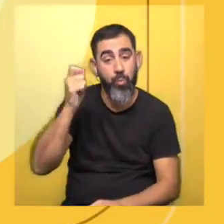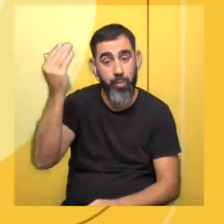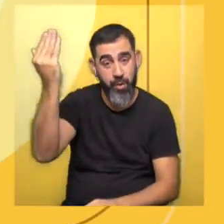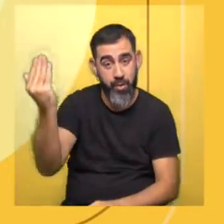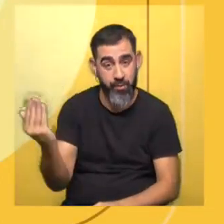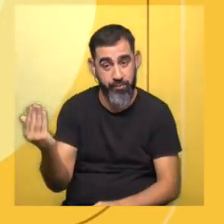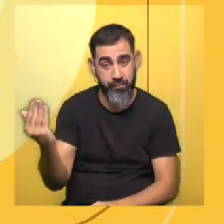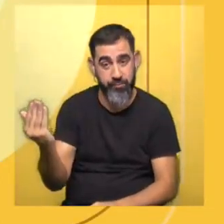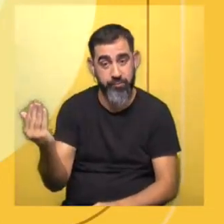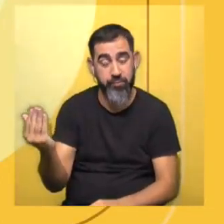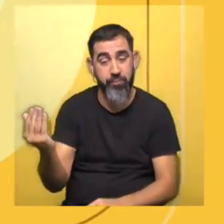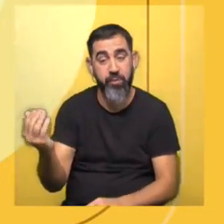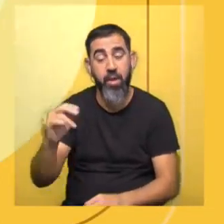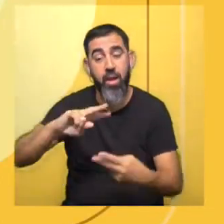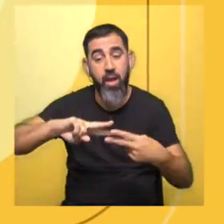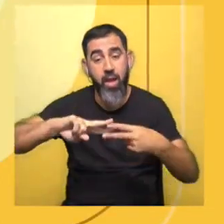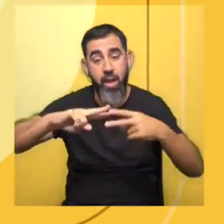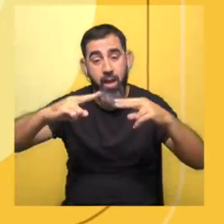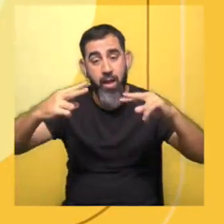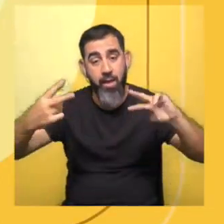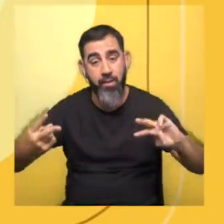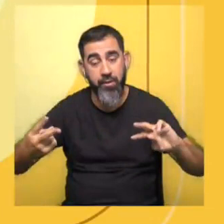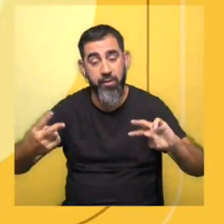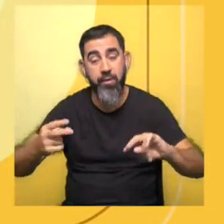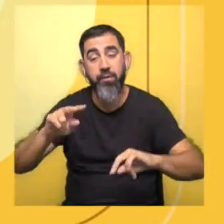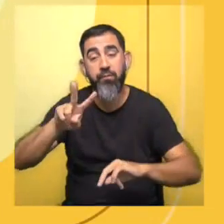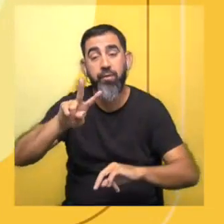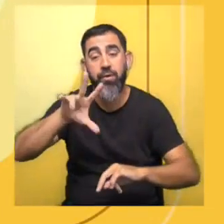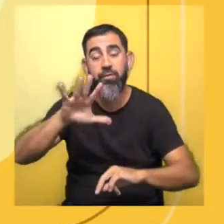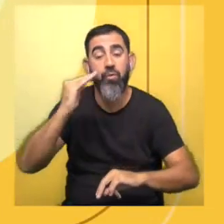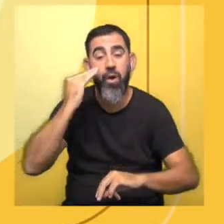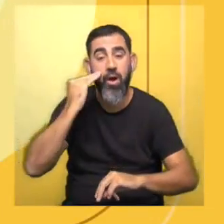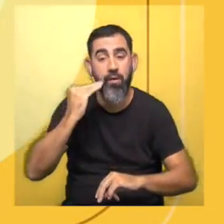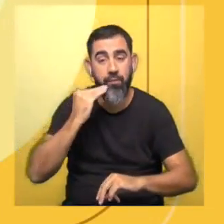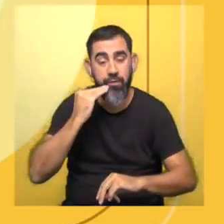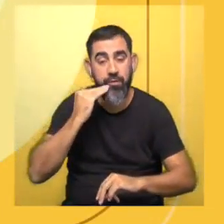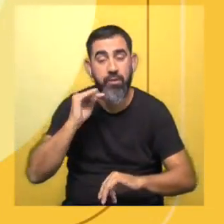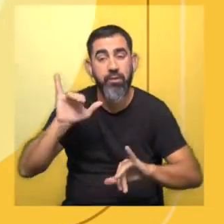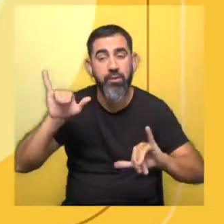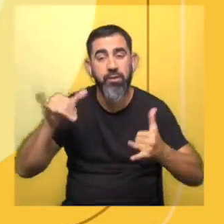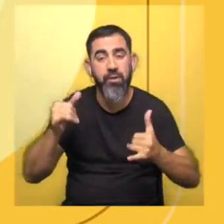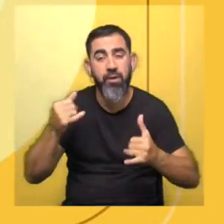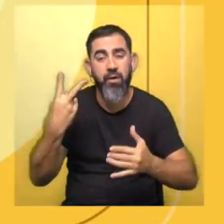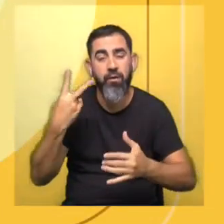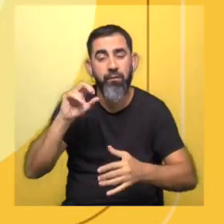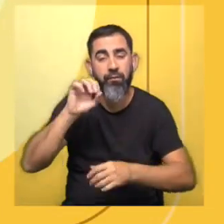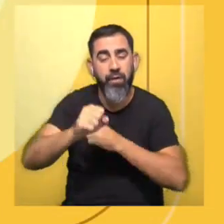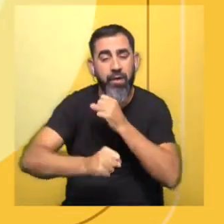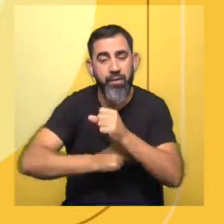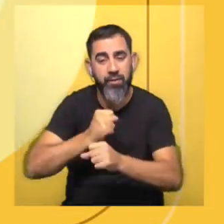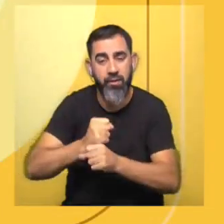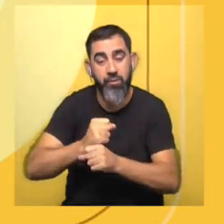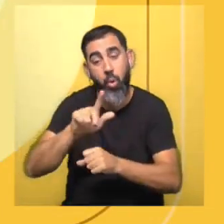cumpleaños, ¿no? El cumpleaños del ADN que se celebra todos los 25 de abril. Desde hace 20 años. Bien. Eso nos lleva a hablar del